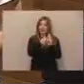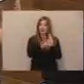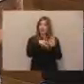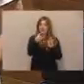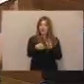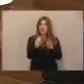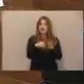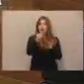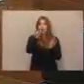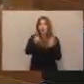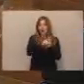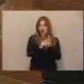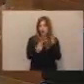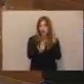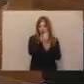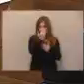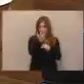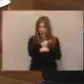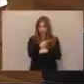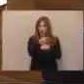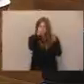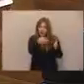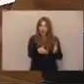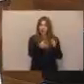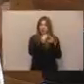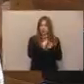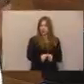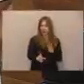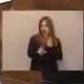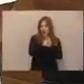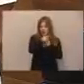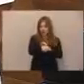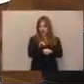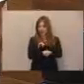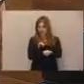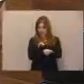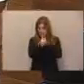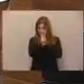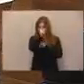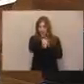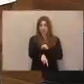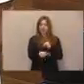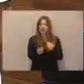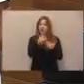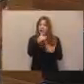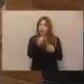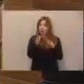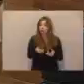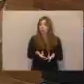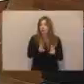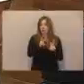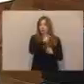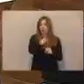xornada. Evidentemente, vostedes fixeron la lei e, por supuesto, fixeron la trampa, de tal manera que ahora mismo están permitiendo que